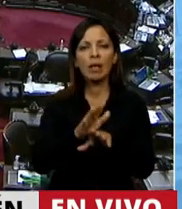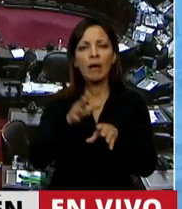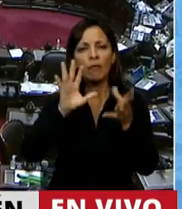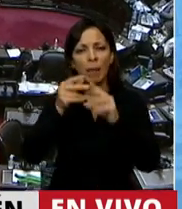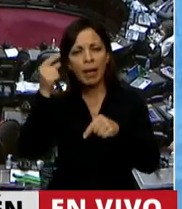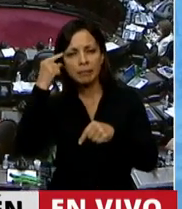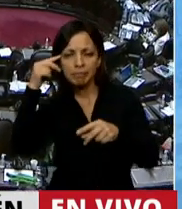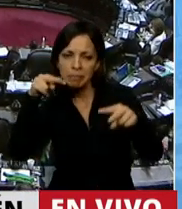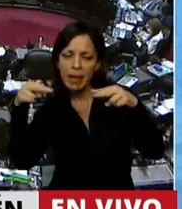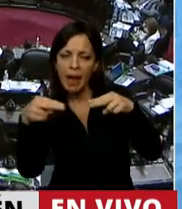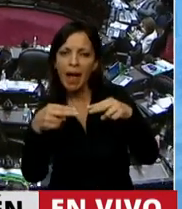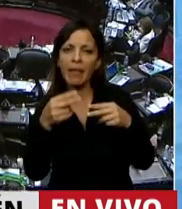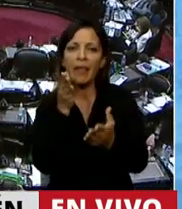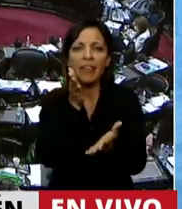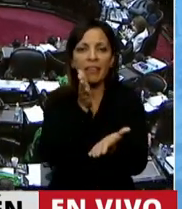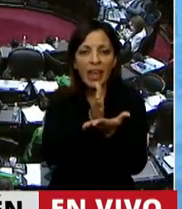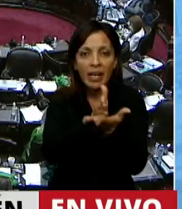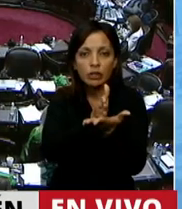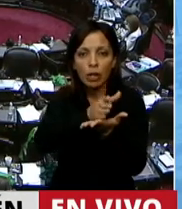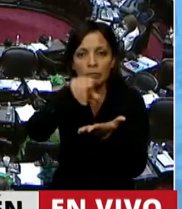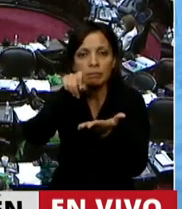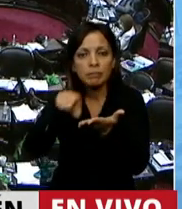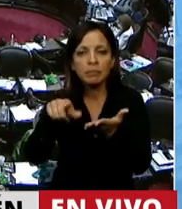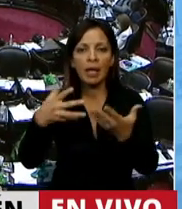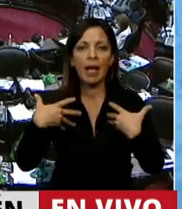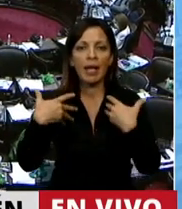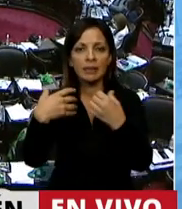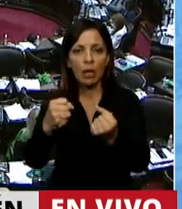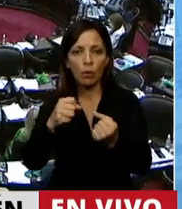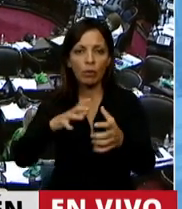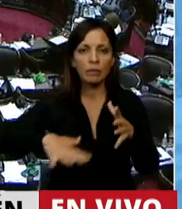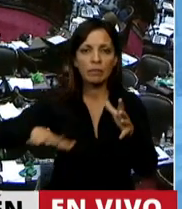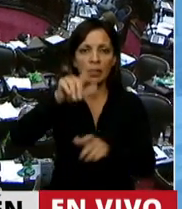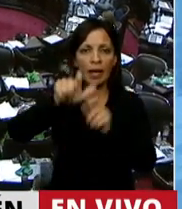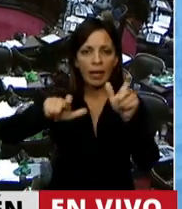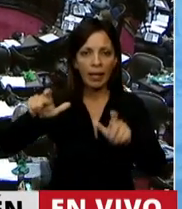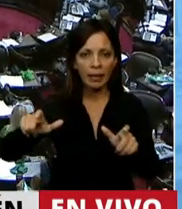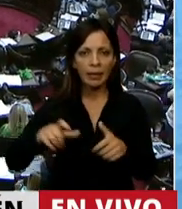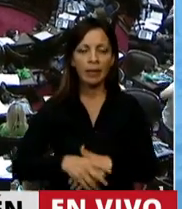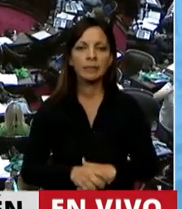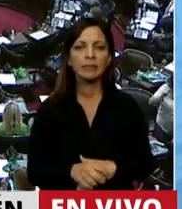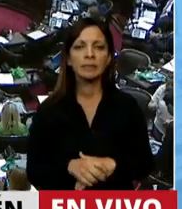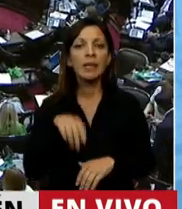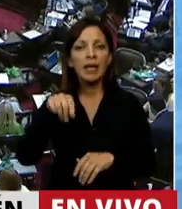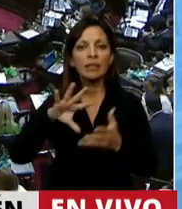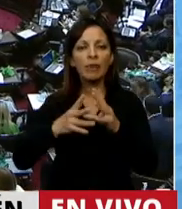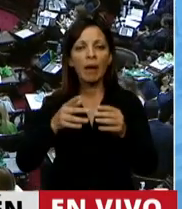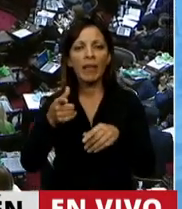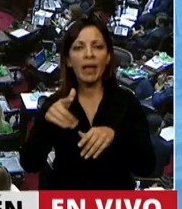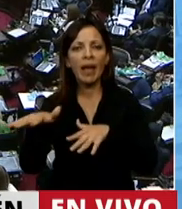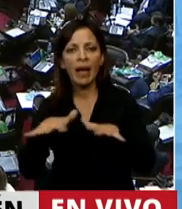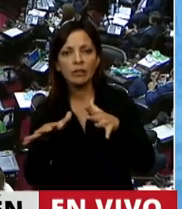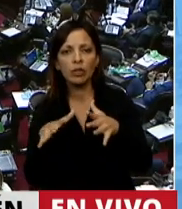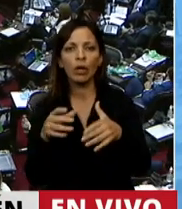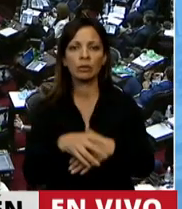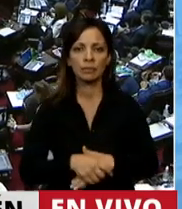derechos, reconociendo el derecho fundamental a la salud de toda la población como eje de acción para el